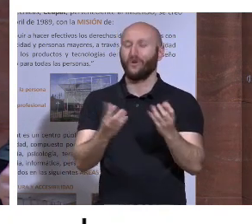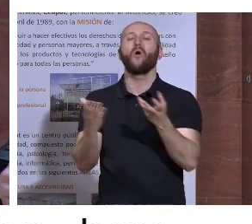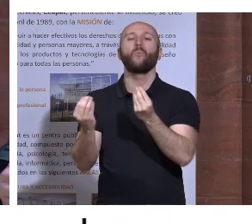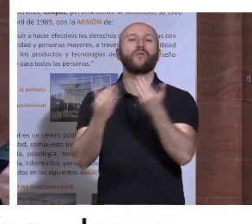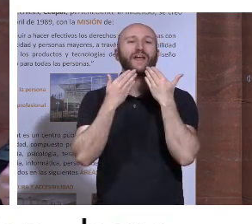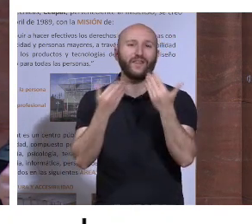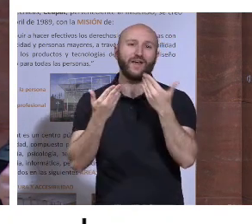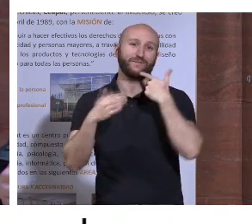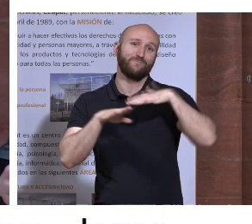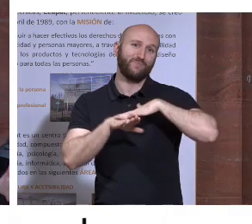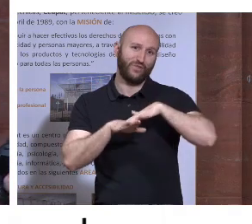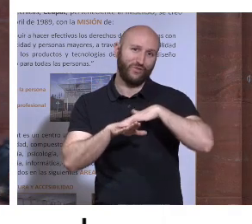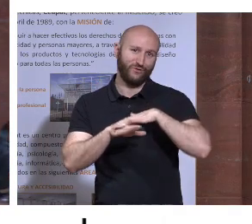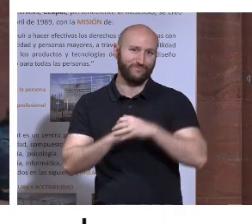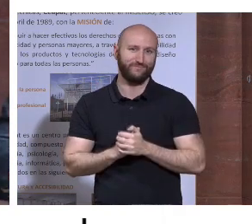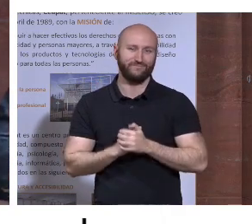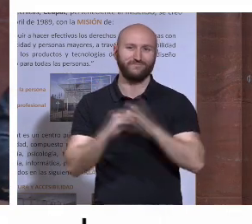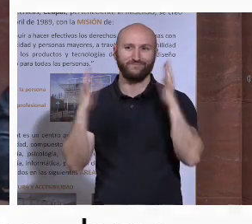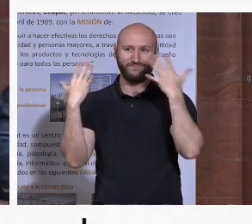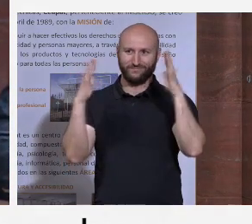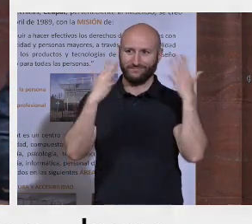y disculpad.